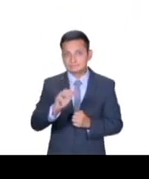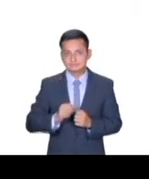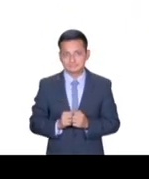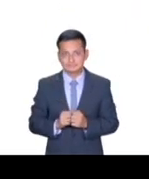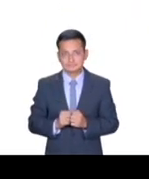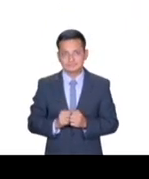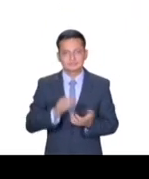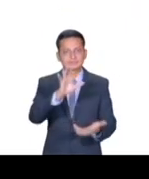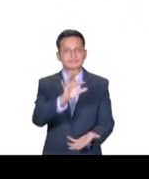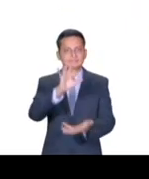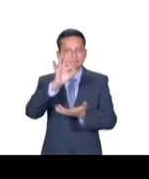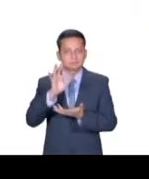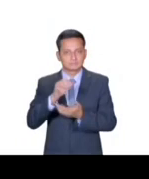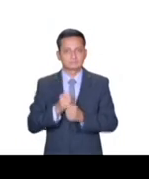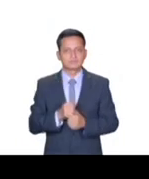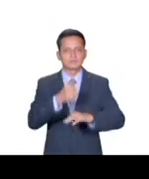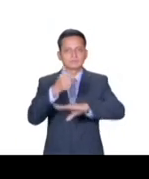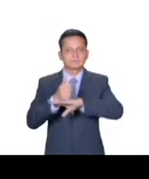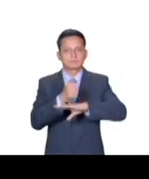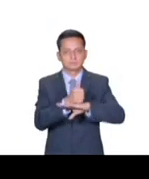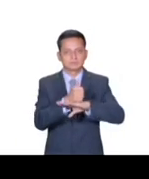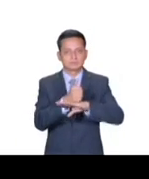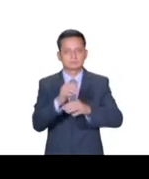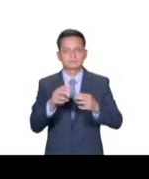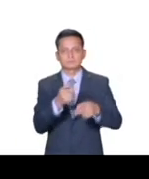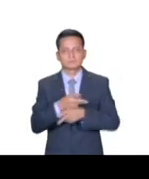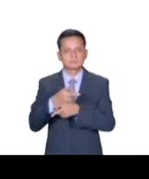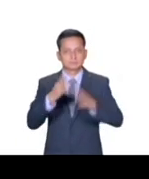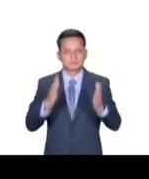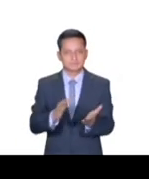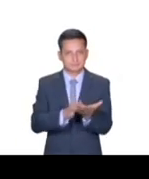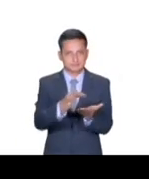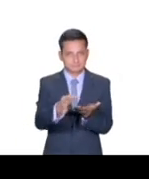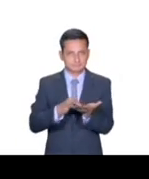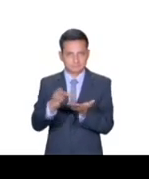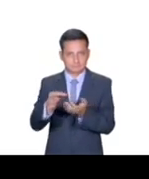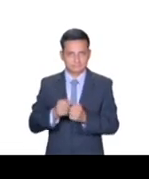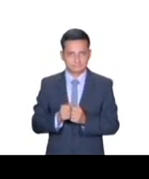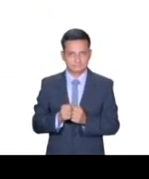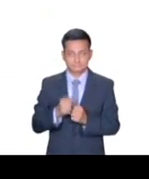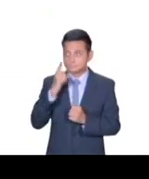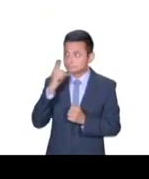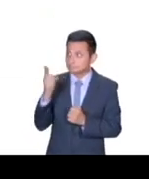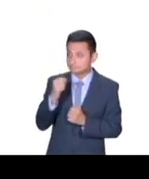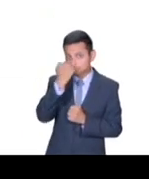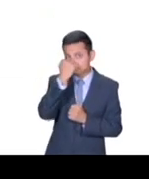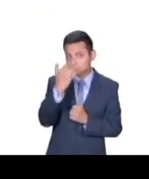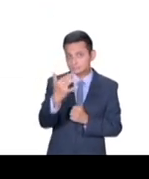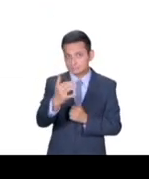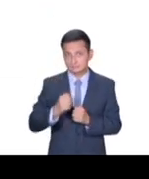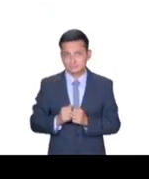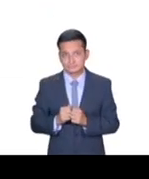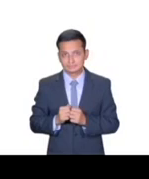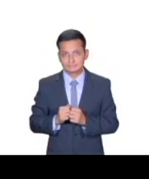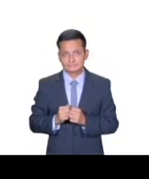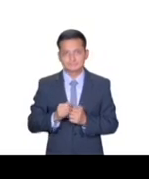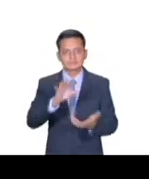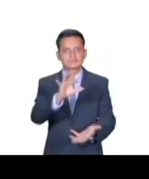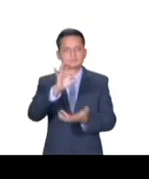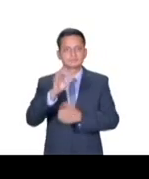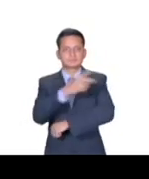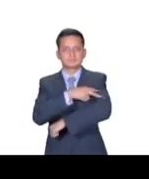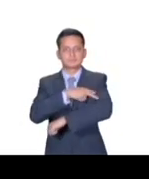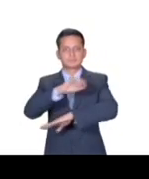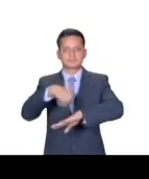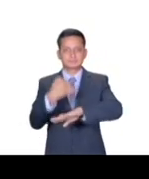celeste, para la elección de concejalas o concejales rurales. Papeleta rosada, para elección